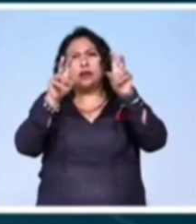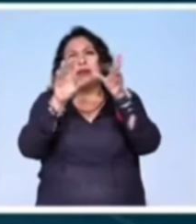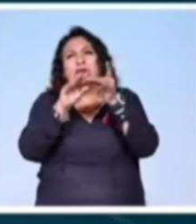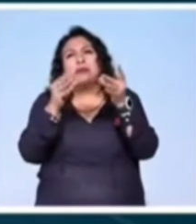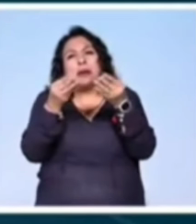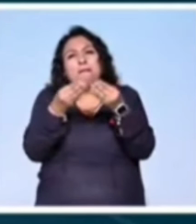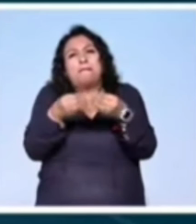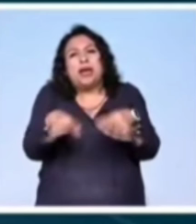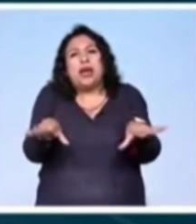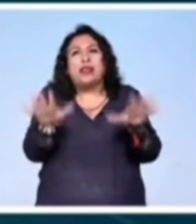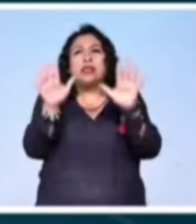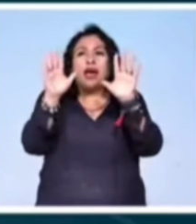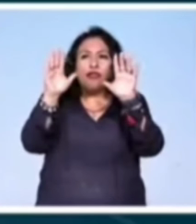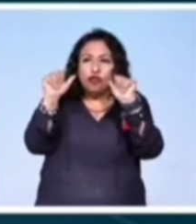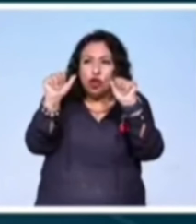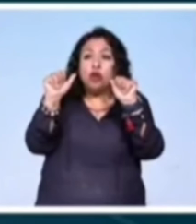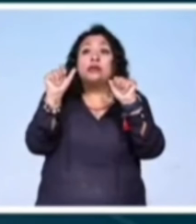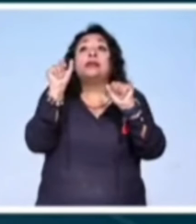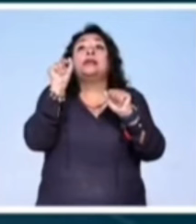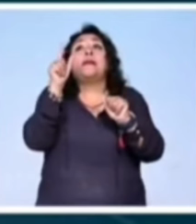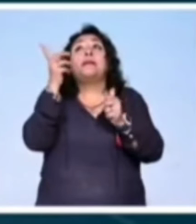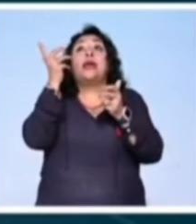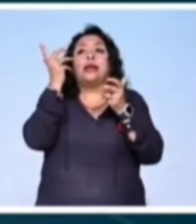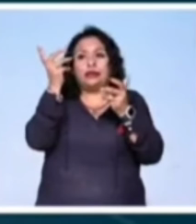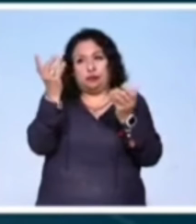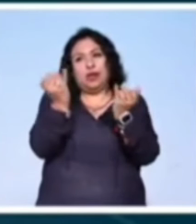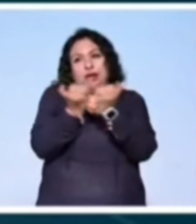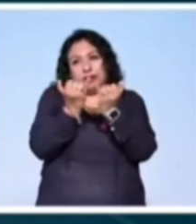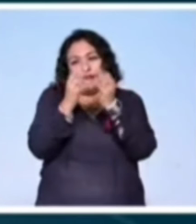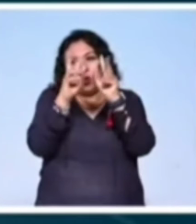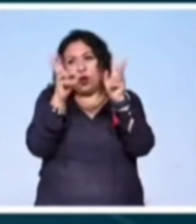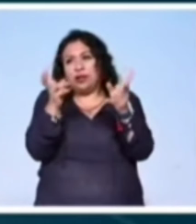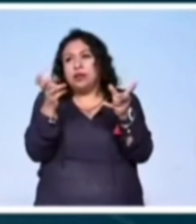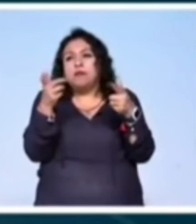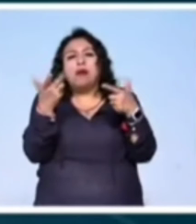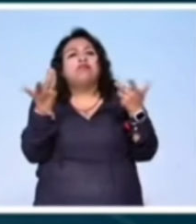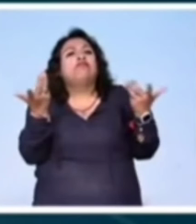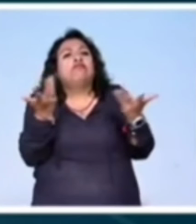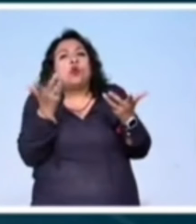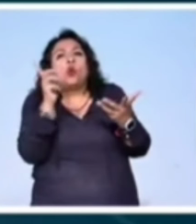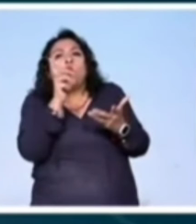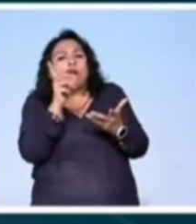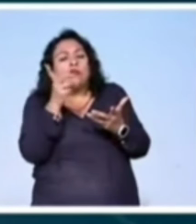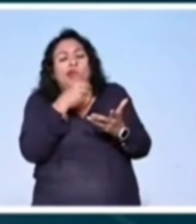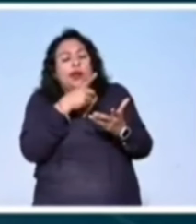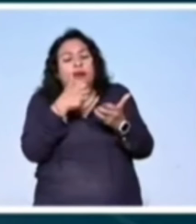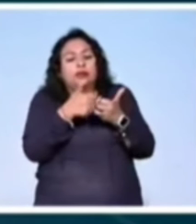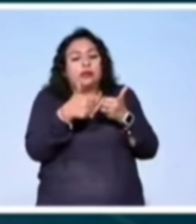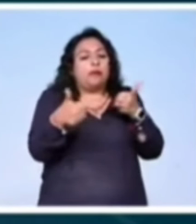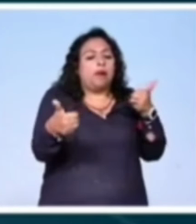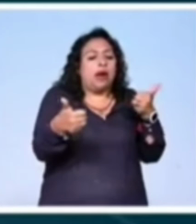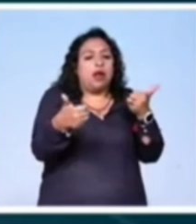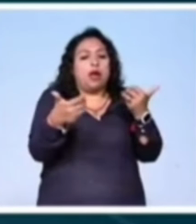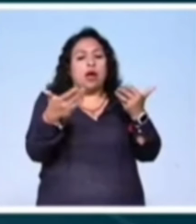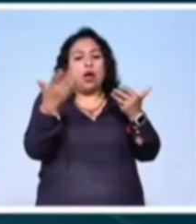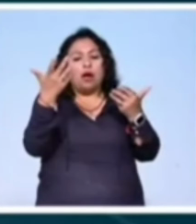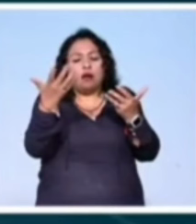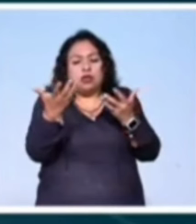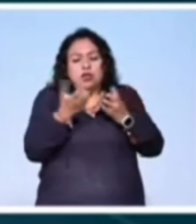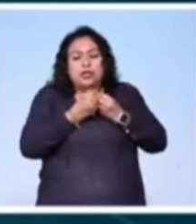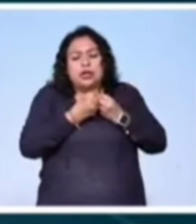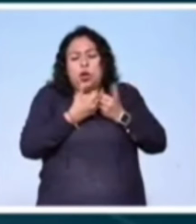de pérdida, de despedida, pero también de esperanza, ¿no? De qué haces cuando te tienes que desprender de lo que fue